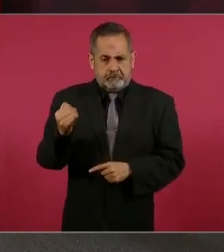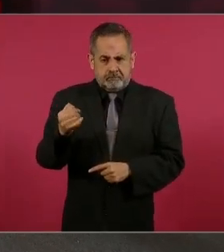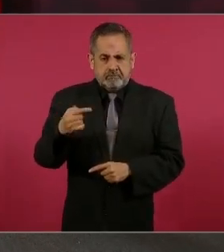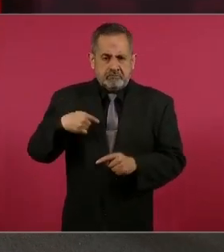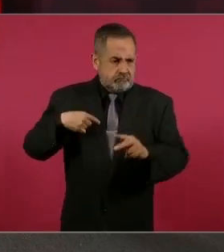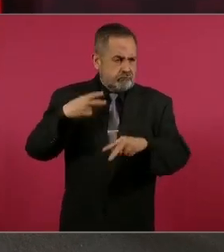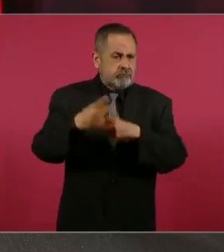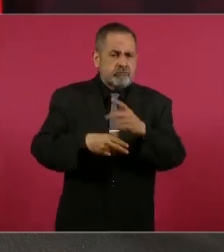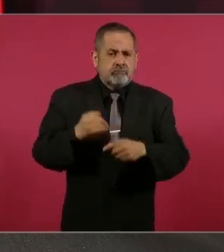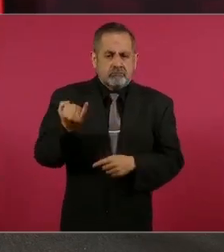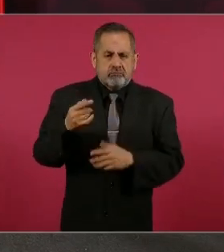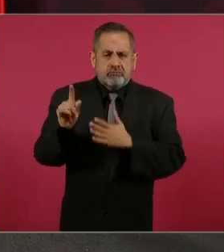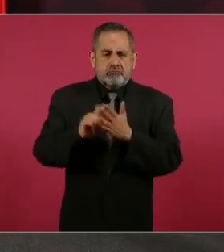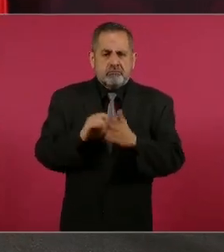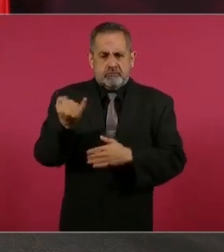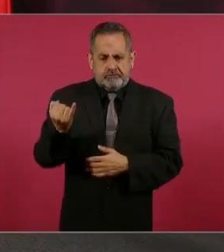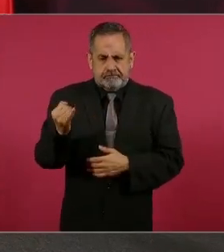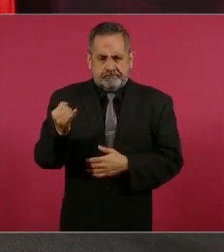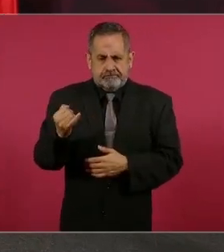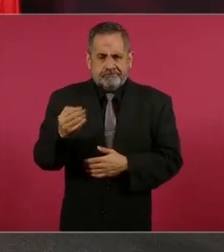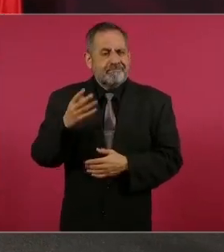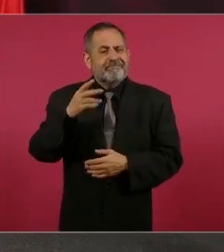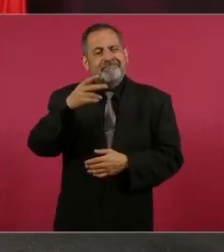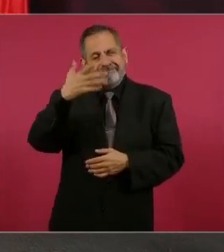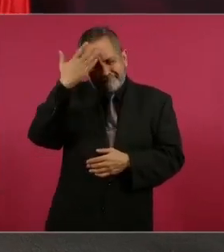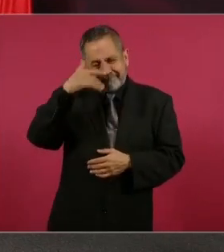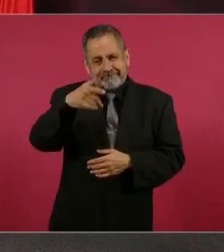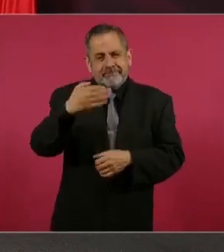Sí, viene la veda,